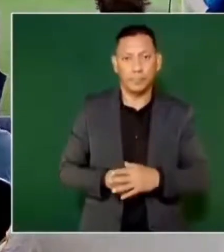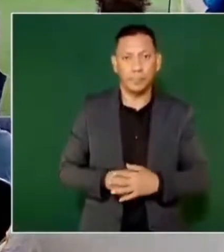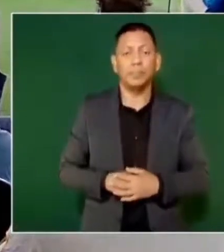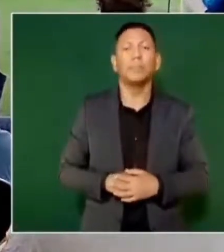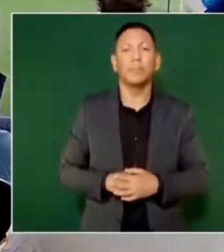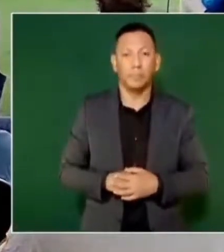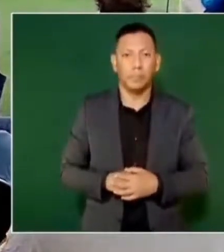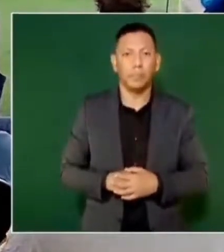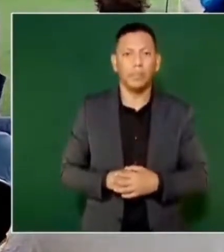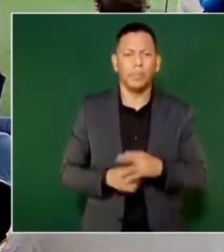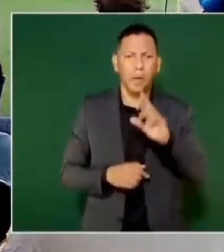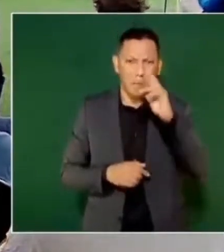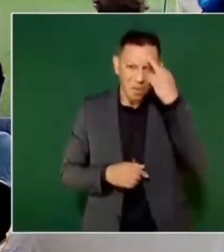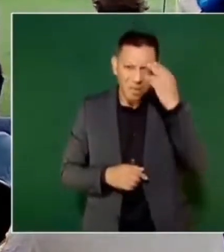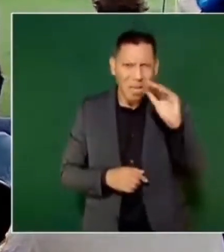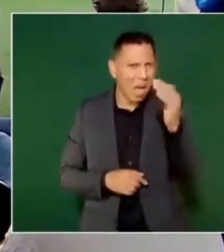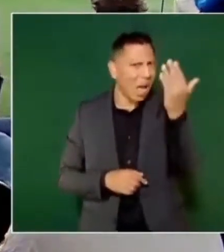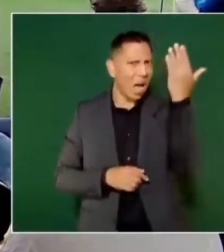Antes no era así.